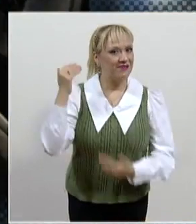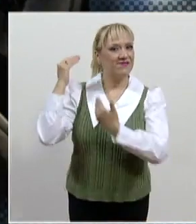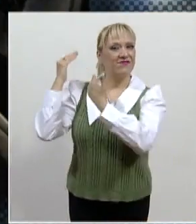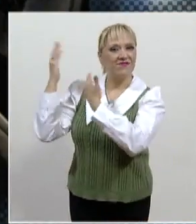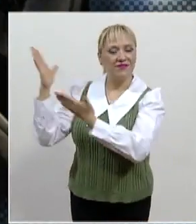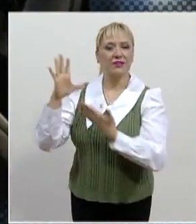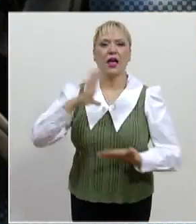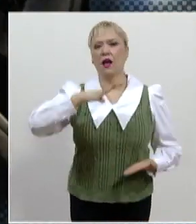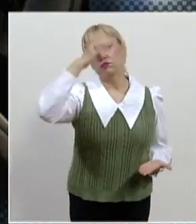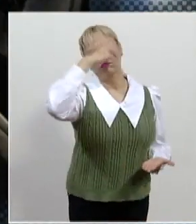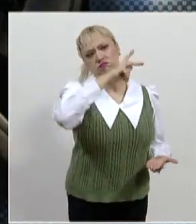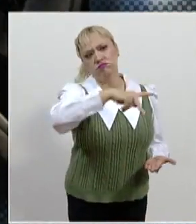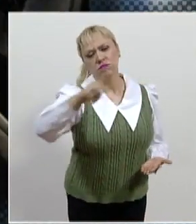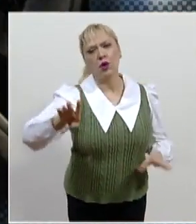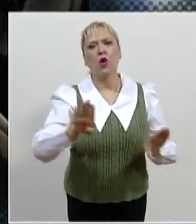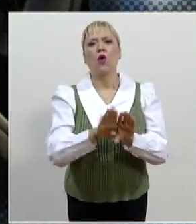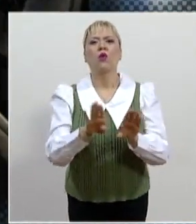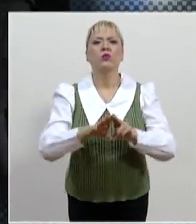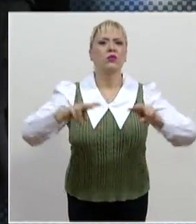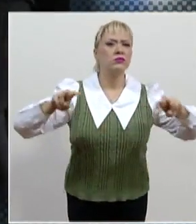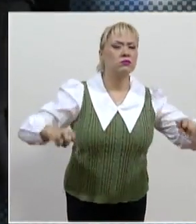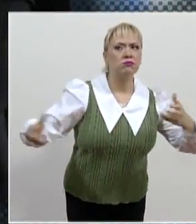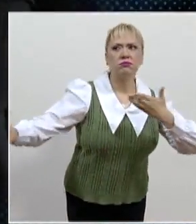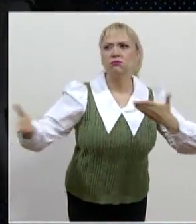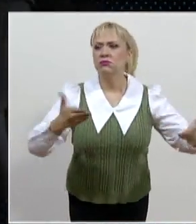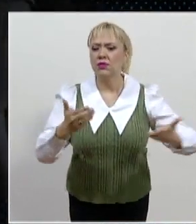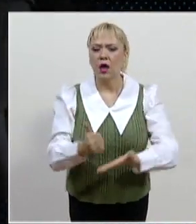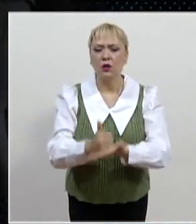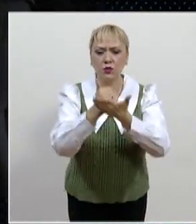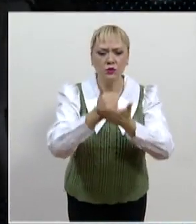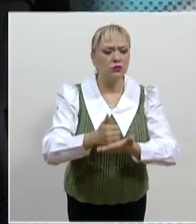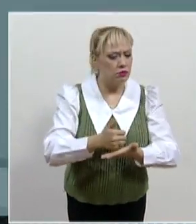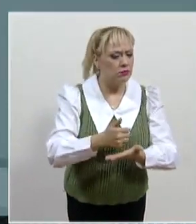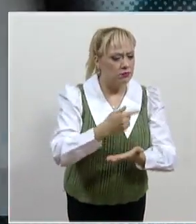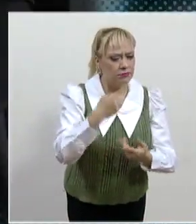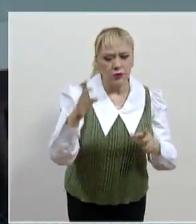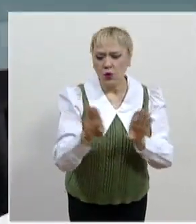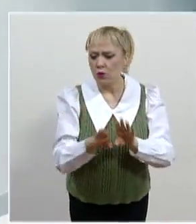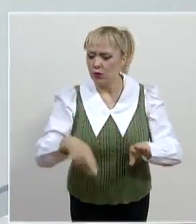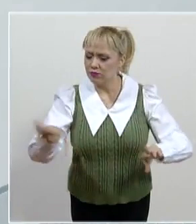con especialistas en mediación para facilitar la resolución de conflictos.